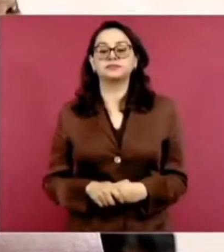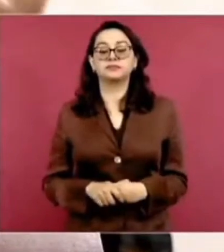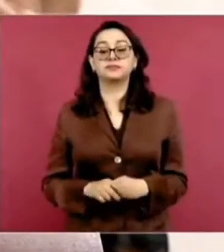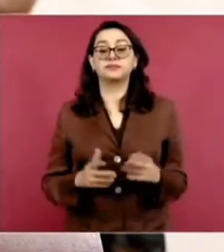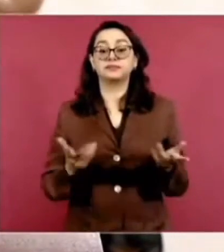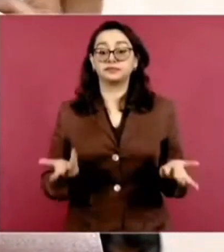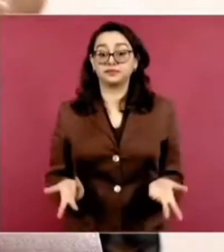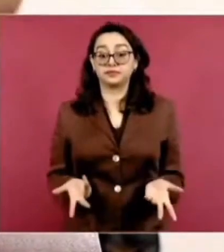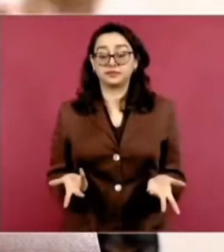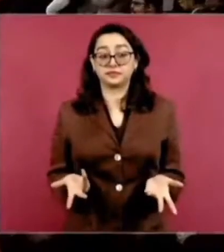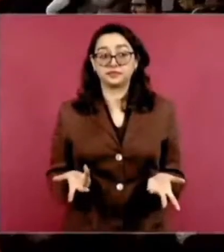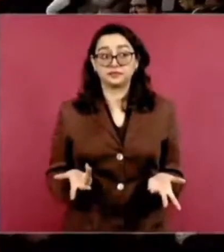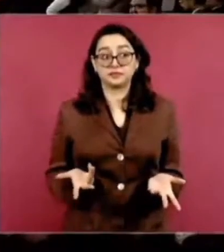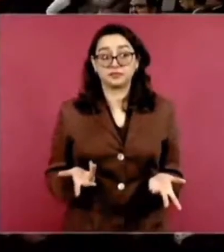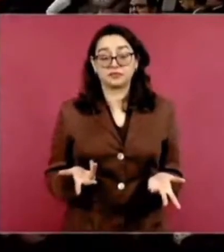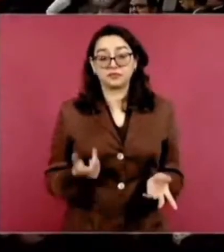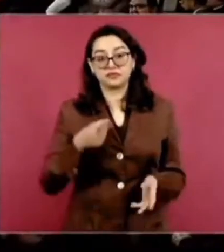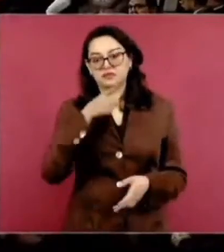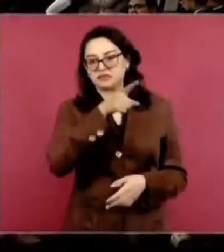México